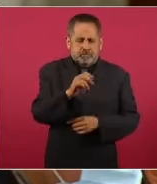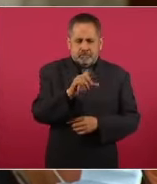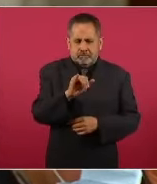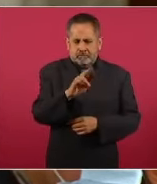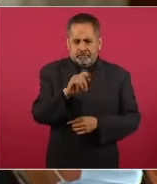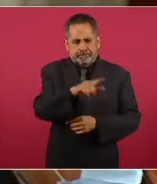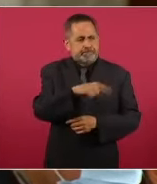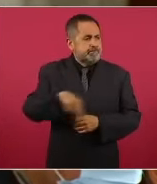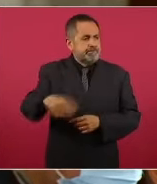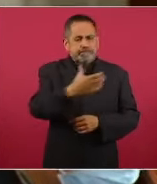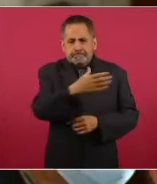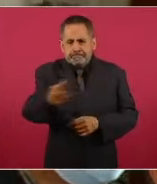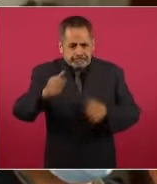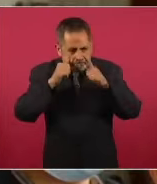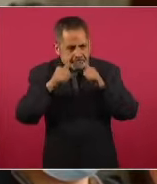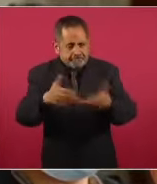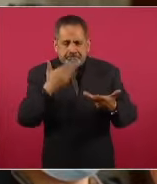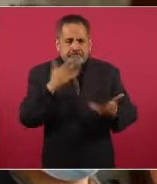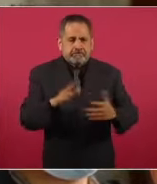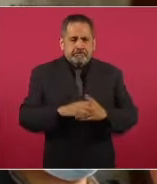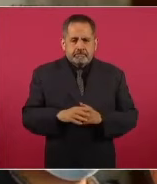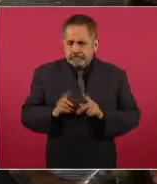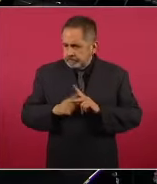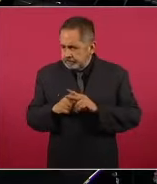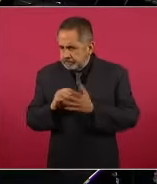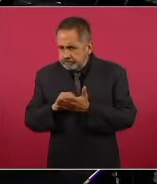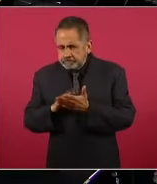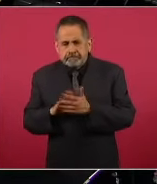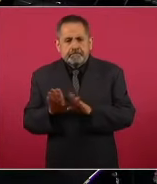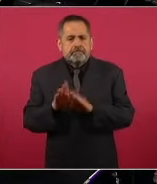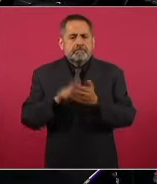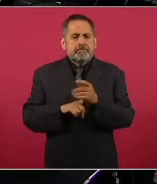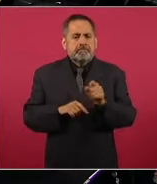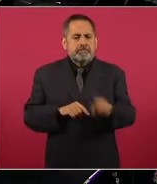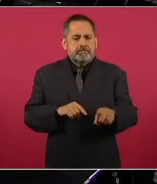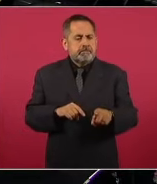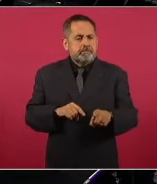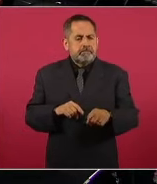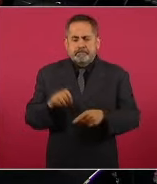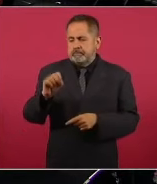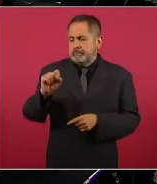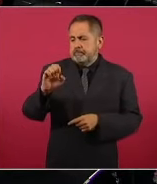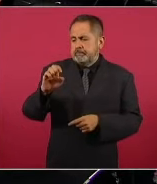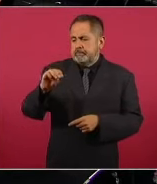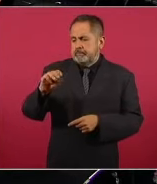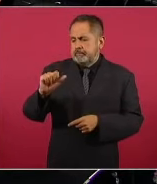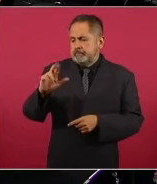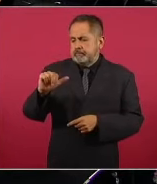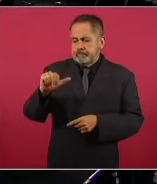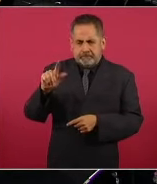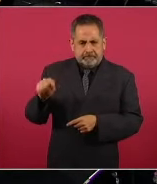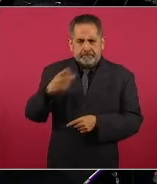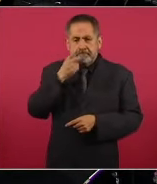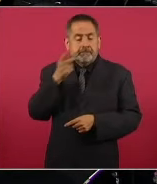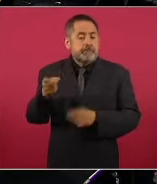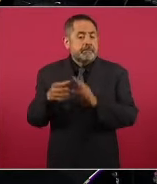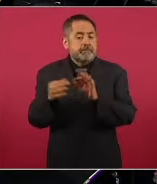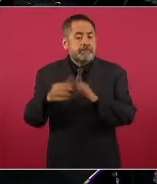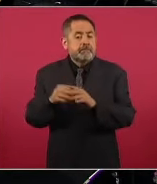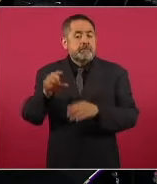neoliberalismo. Y de acuerdo con datos de la misma Semarnat, indican que